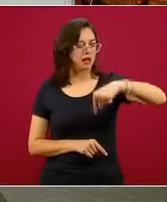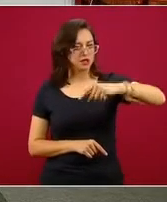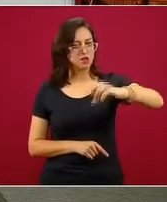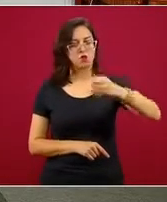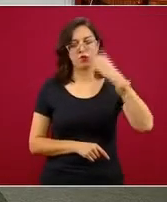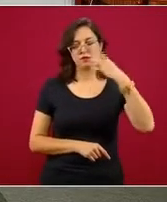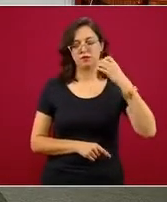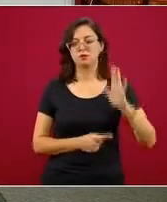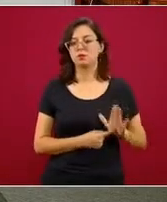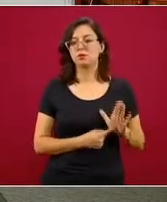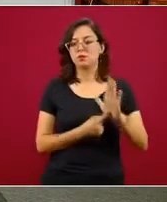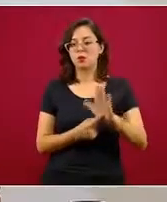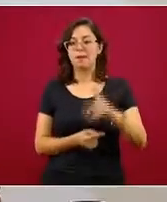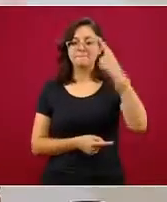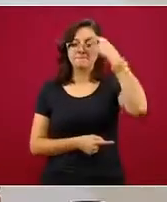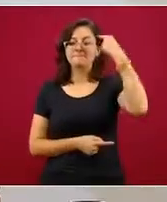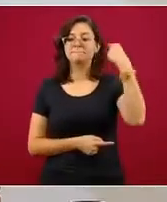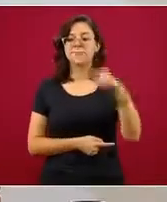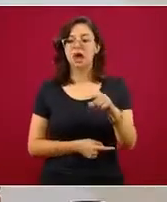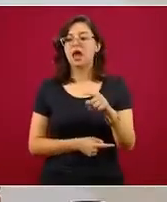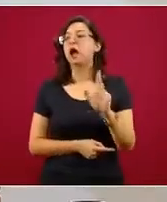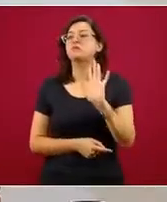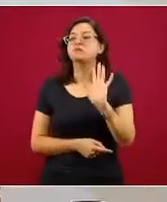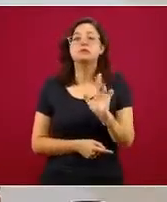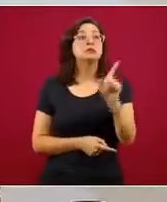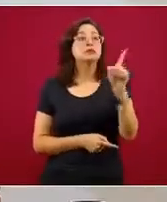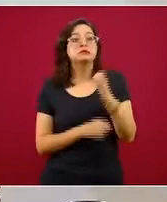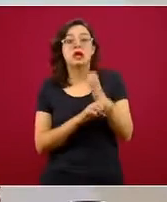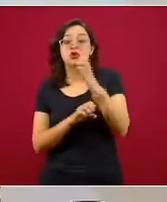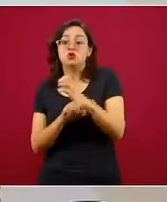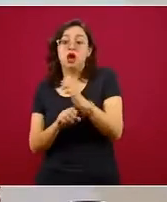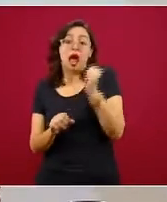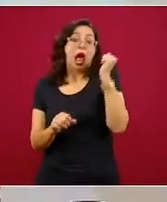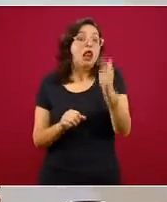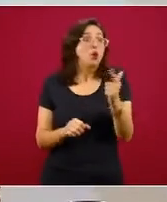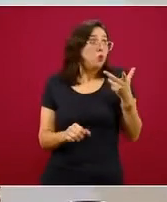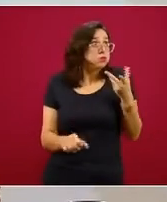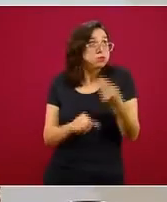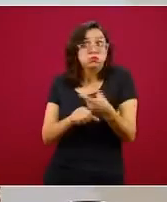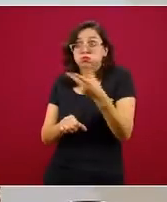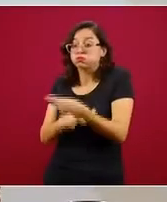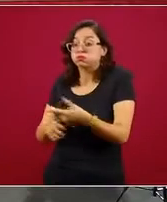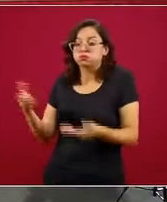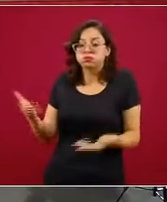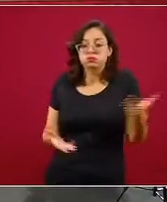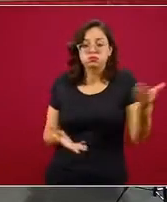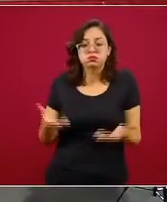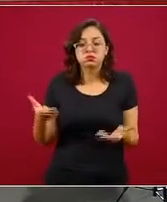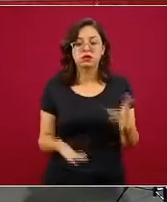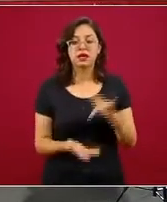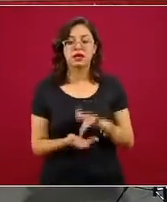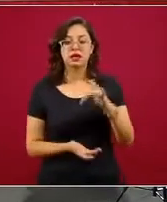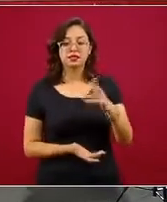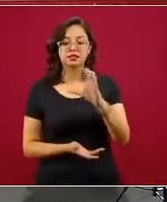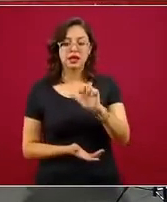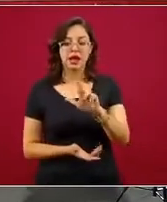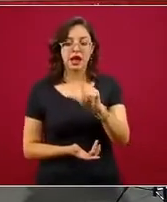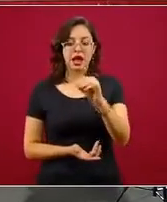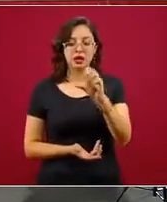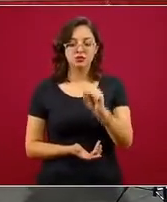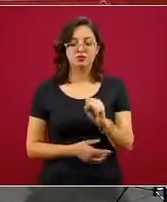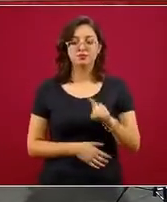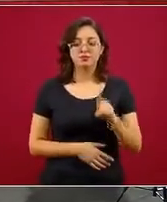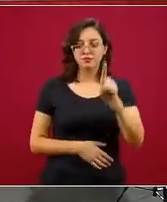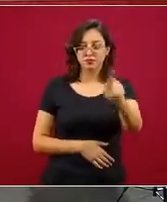conferencia, precisamente para dar espacio a reconciliar estas perspectivas con los gobiernos. Gracias, Carlos. Vámonos allá con